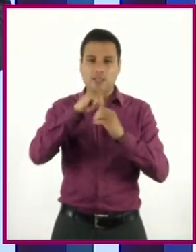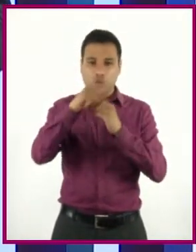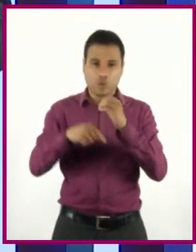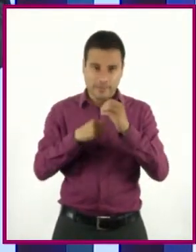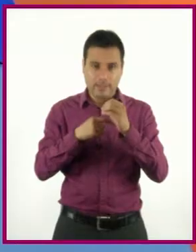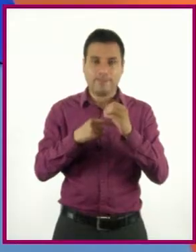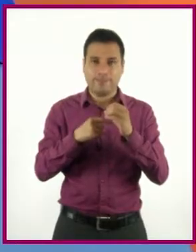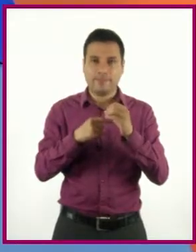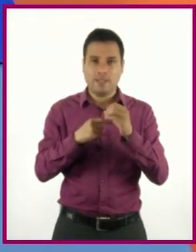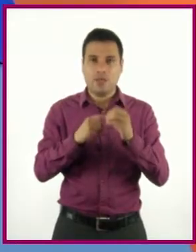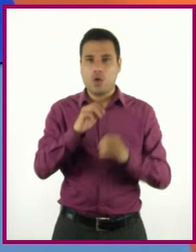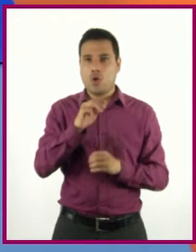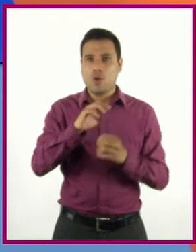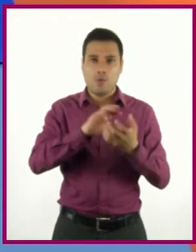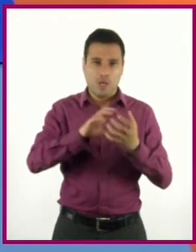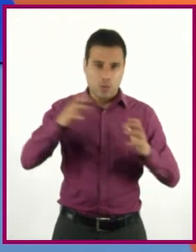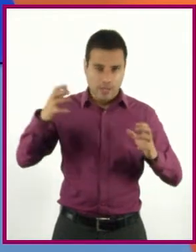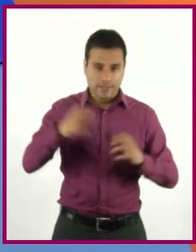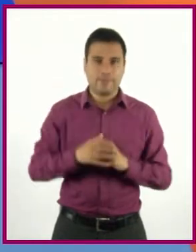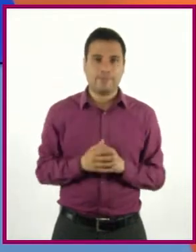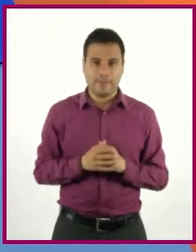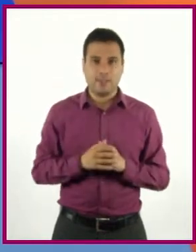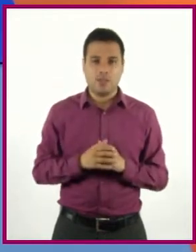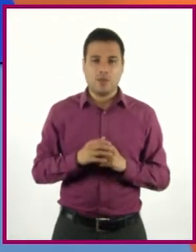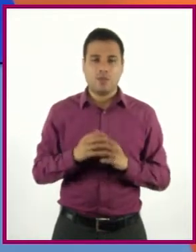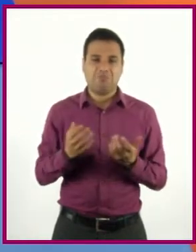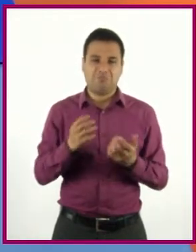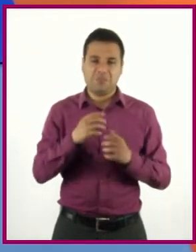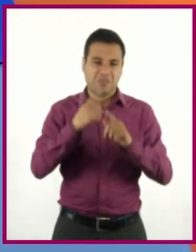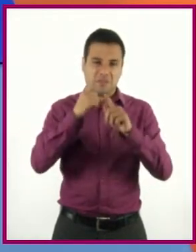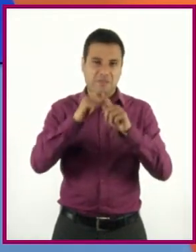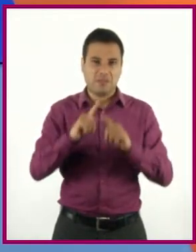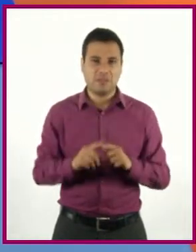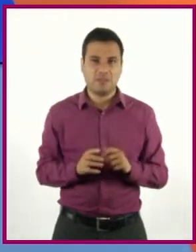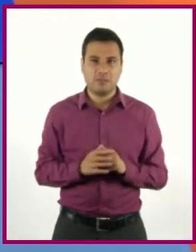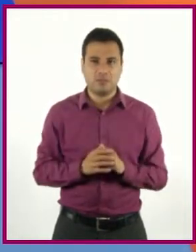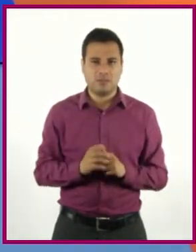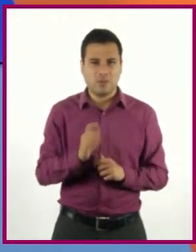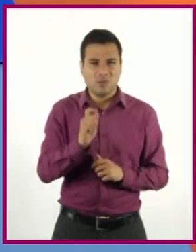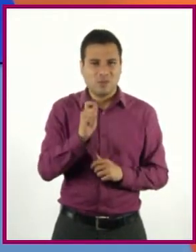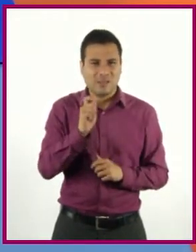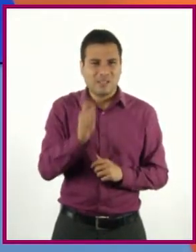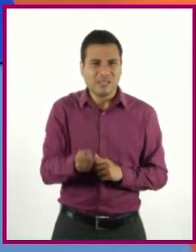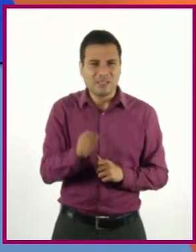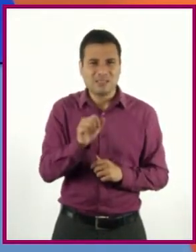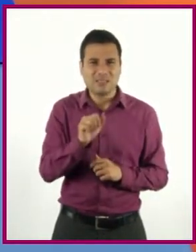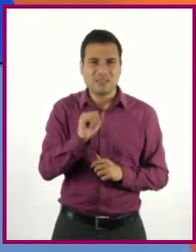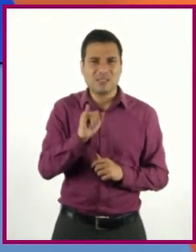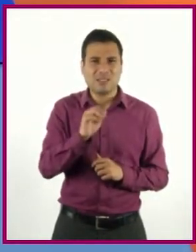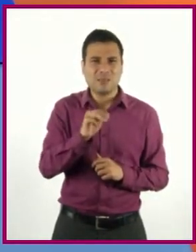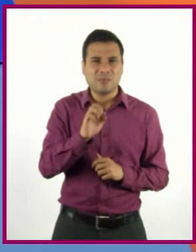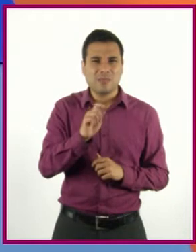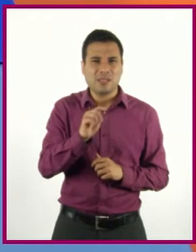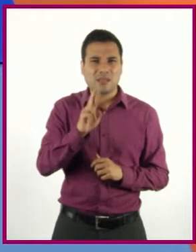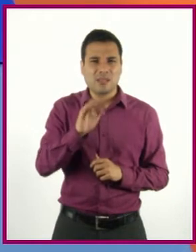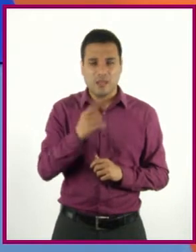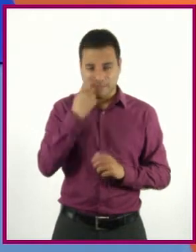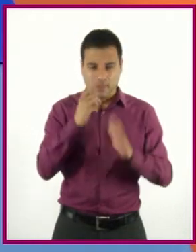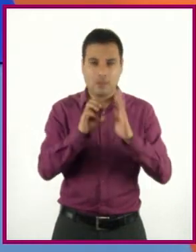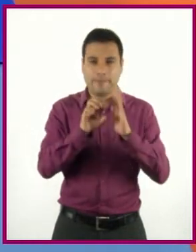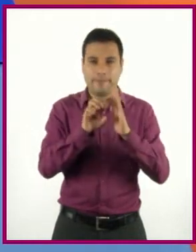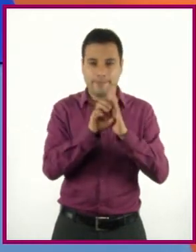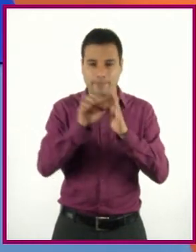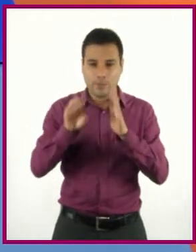física nuclear. ¿Y se refiere a la simetría así como la conocemos? Es decir, por ejemplo, en